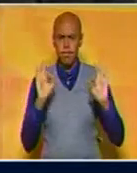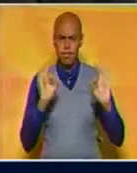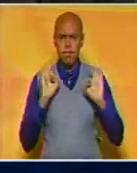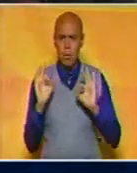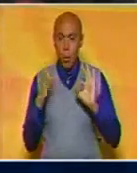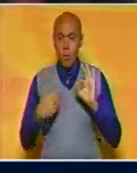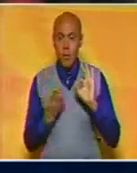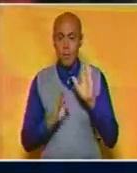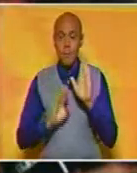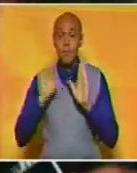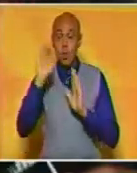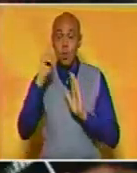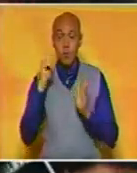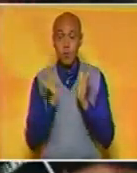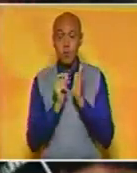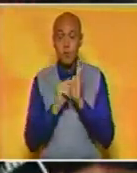buenas para lograr ese objetivo de esa meta que vamos deseamos